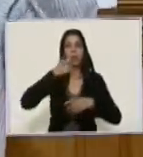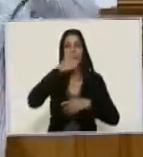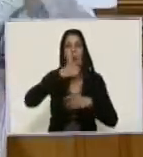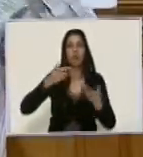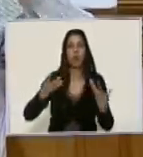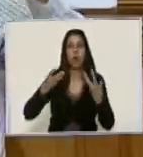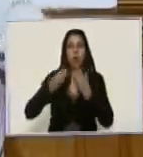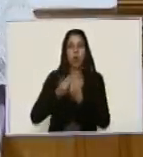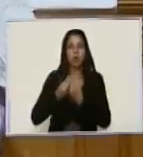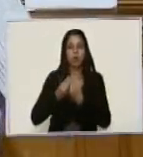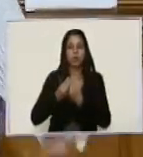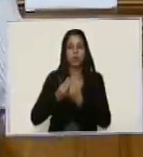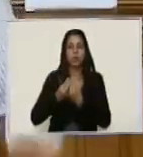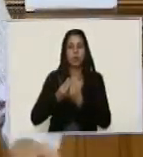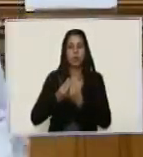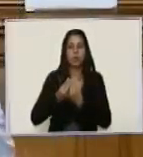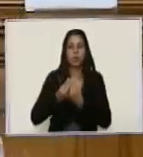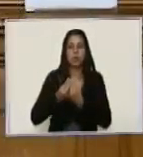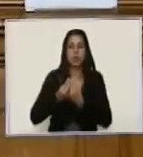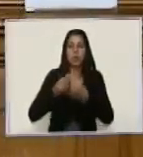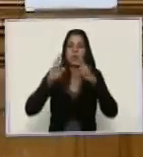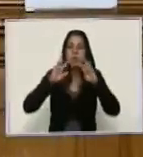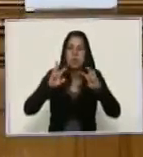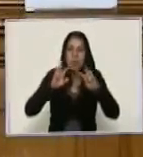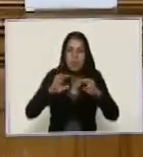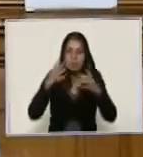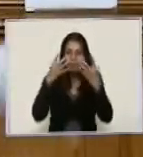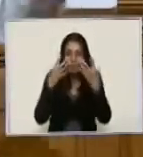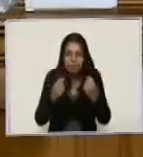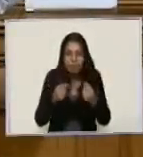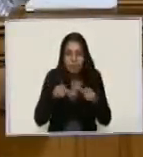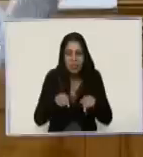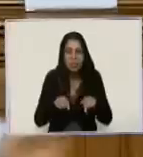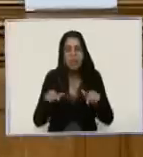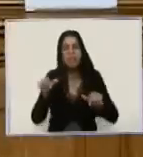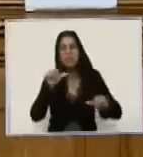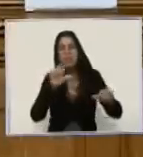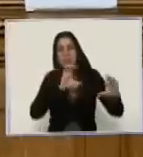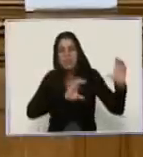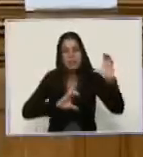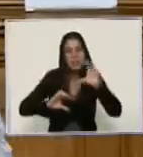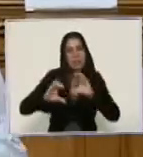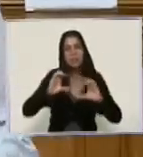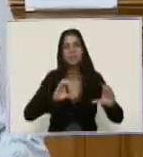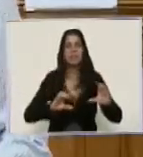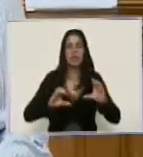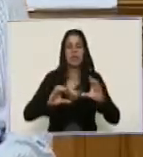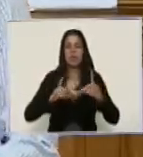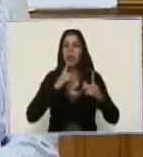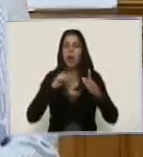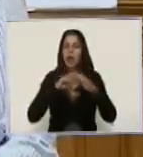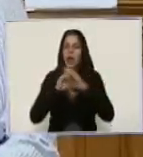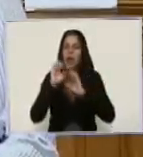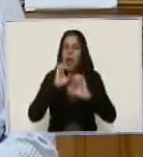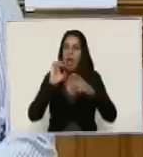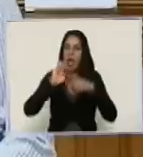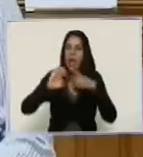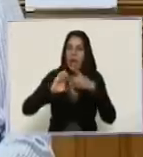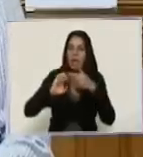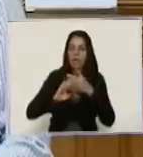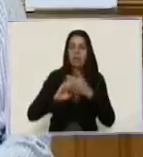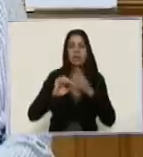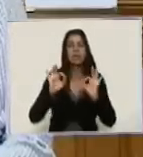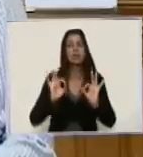tiene comprensión científica de los elementos esenciales que rigen la